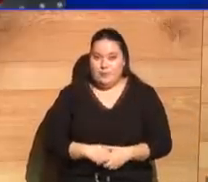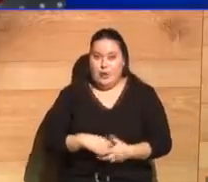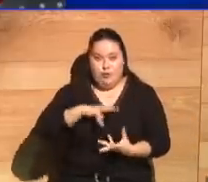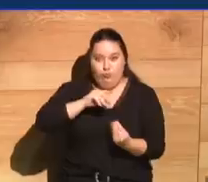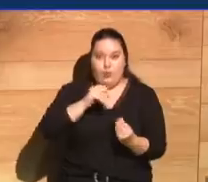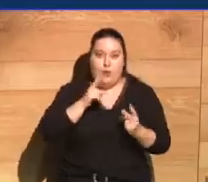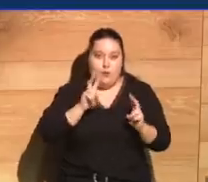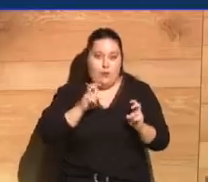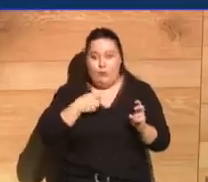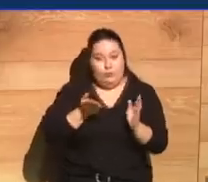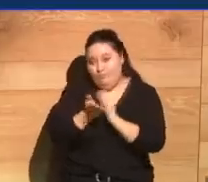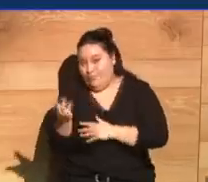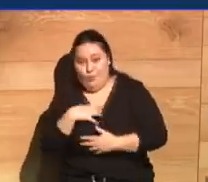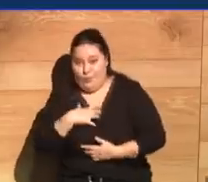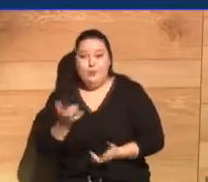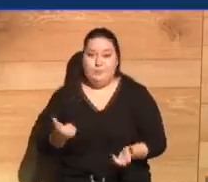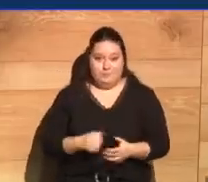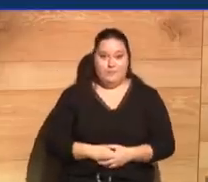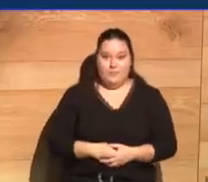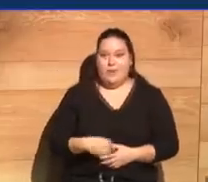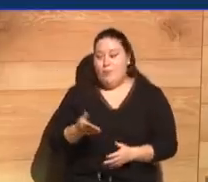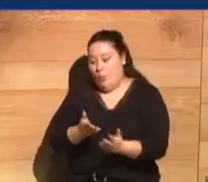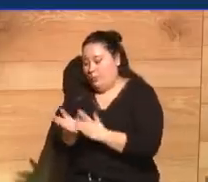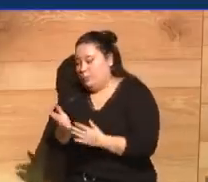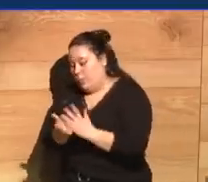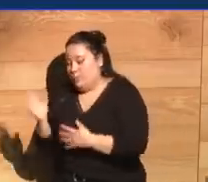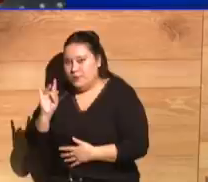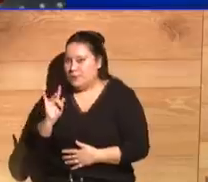noticia y no la podemos esquivar. Sí podemos, sí.